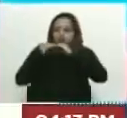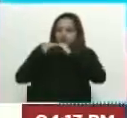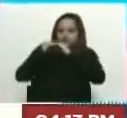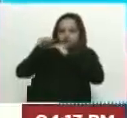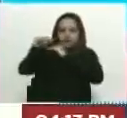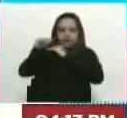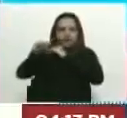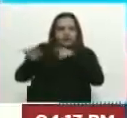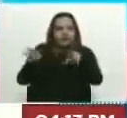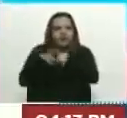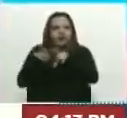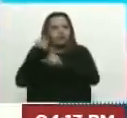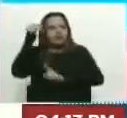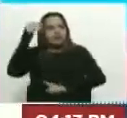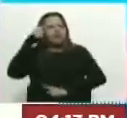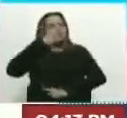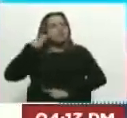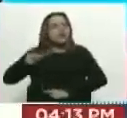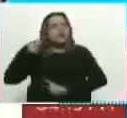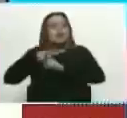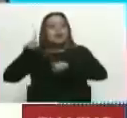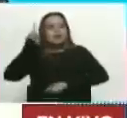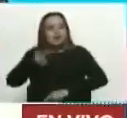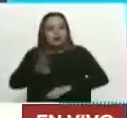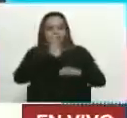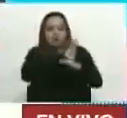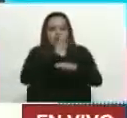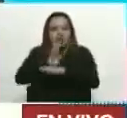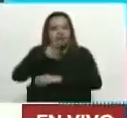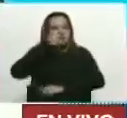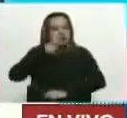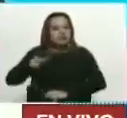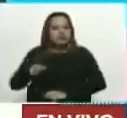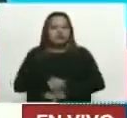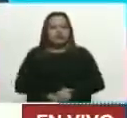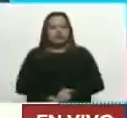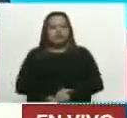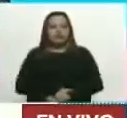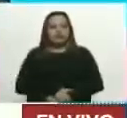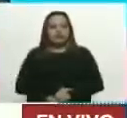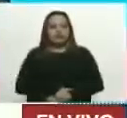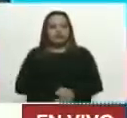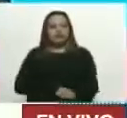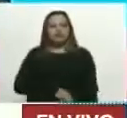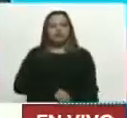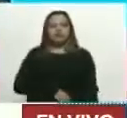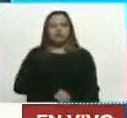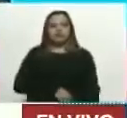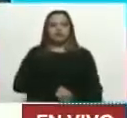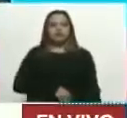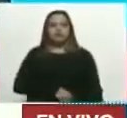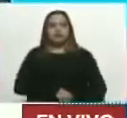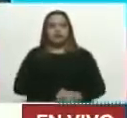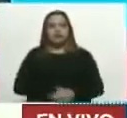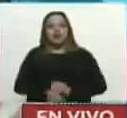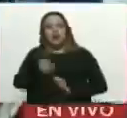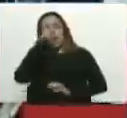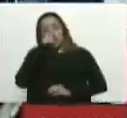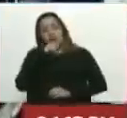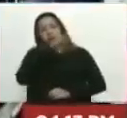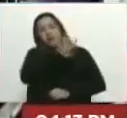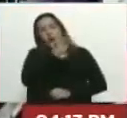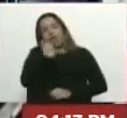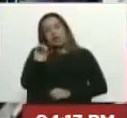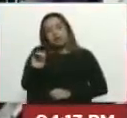carácter popular, pero también proteger al pueblo. En la década de los 40 del siglo